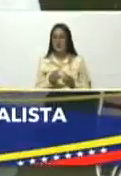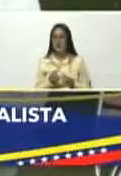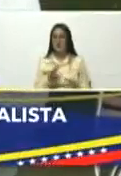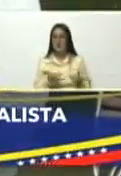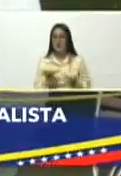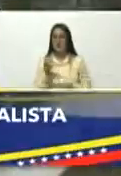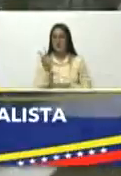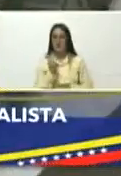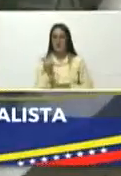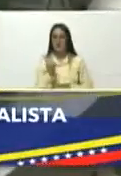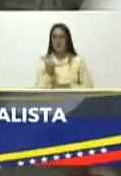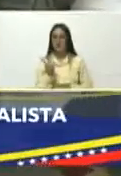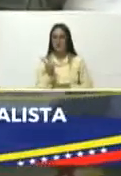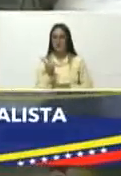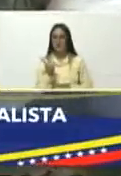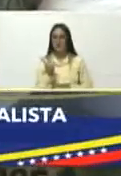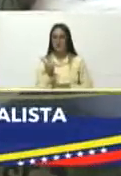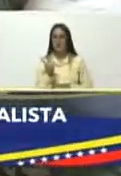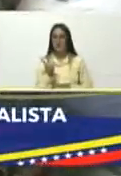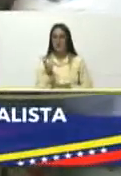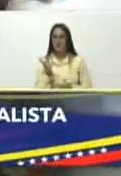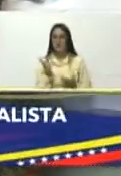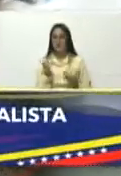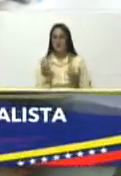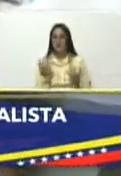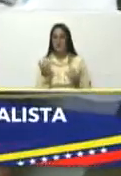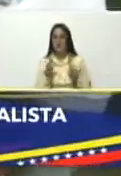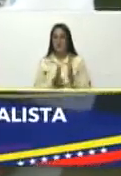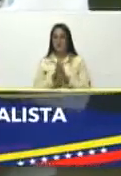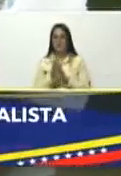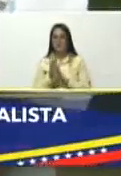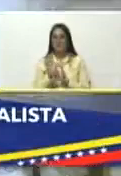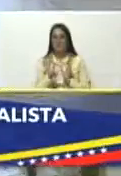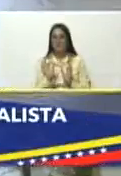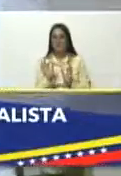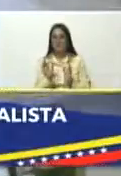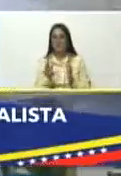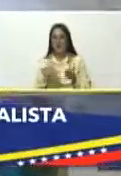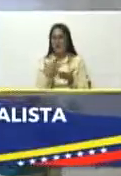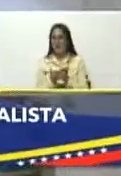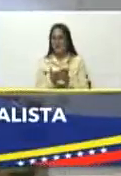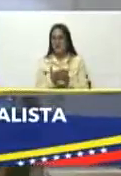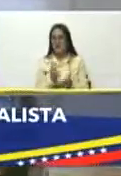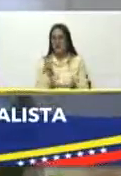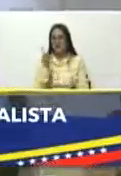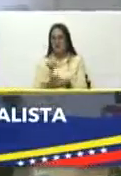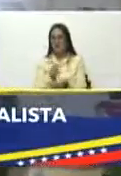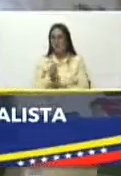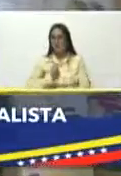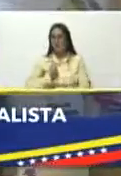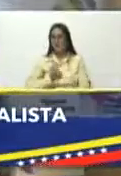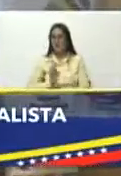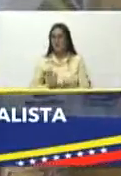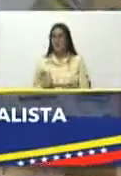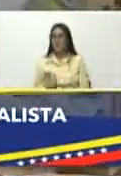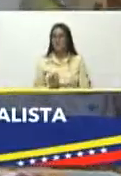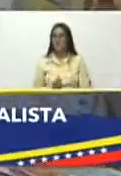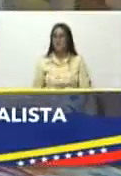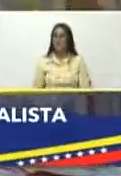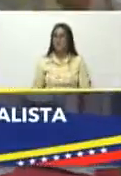Venezuela vamos a llegar a donde debemos llegar, a las catacumbas, como usted siempre nos ha dicho, presidente. Además de